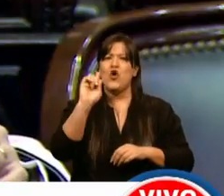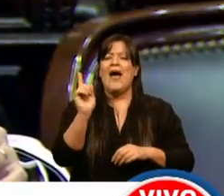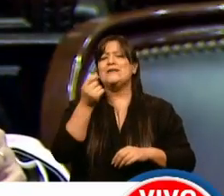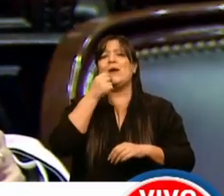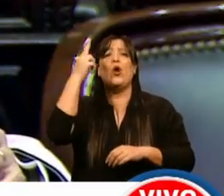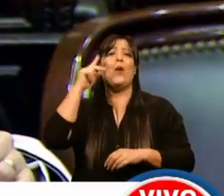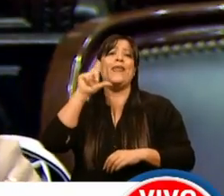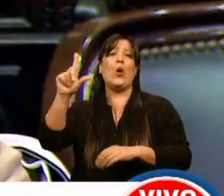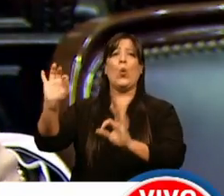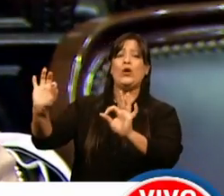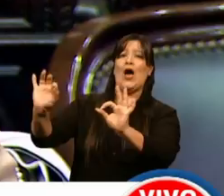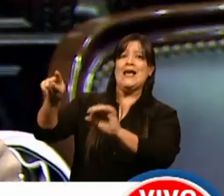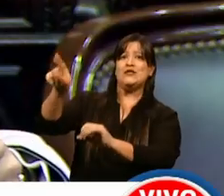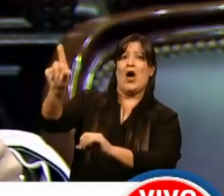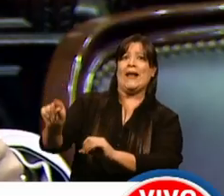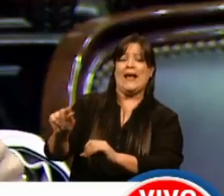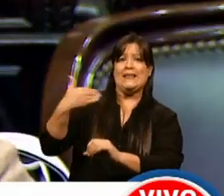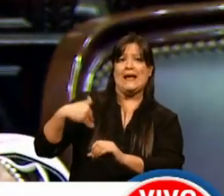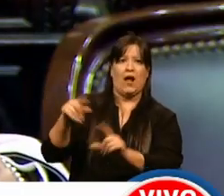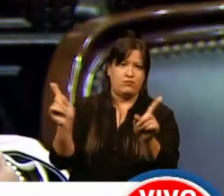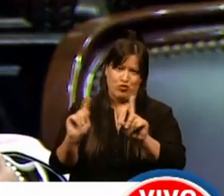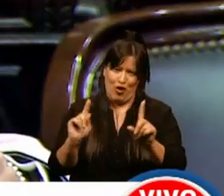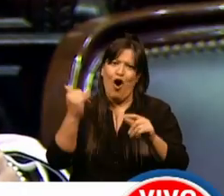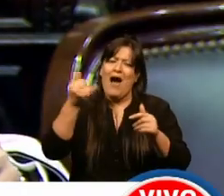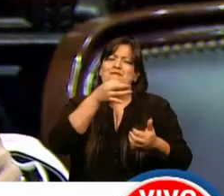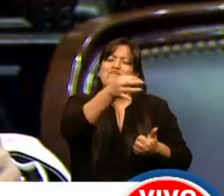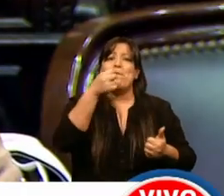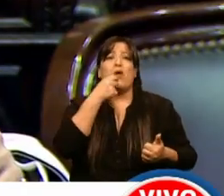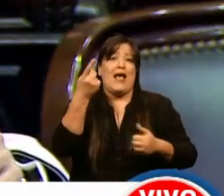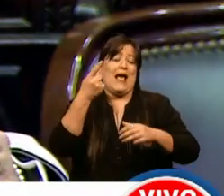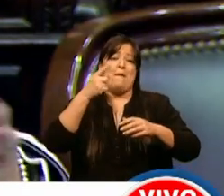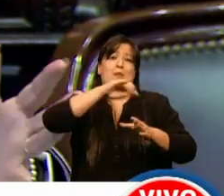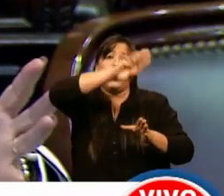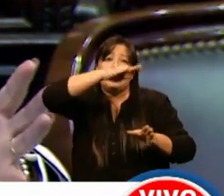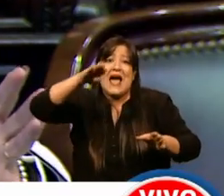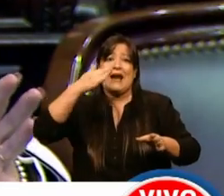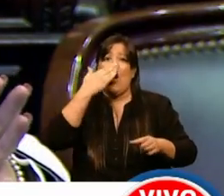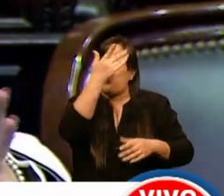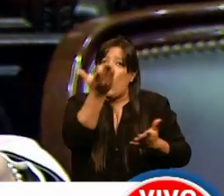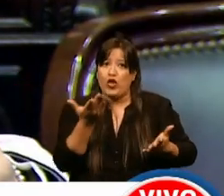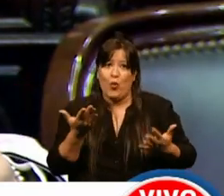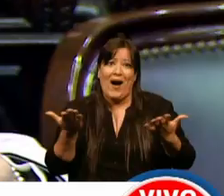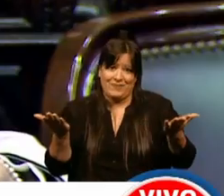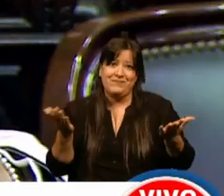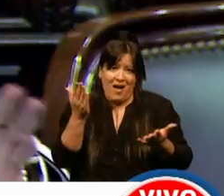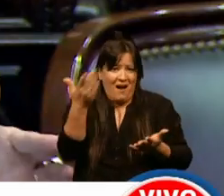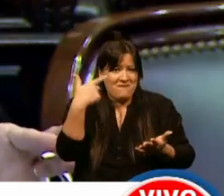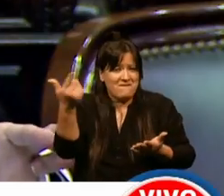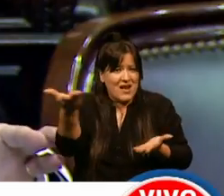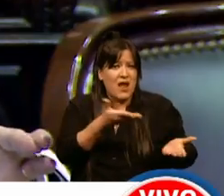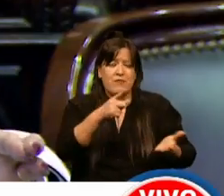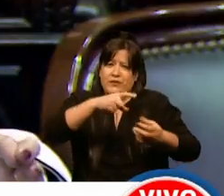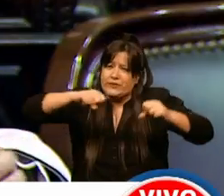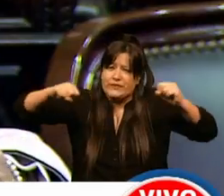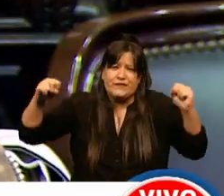la 9 de julio la argentina que como son nuestras tierras cordobesas donde las largas heladas